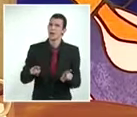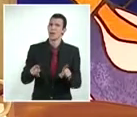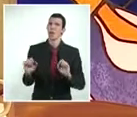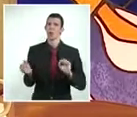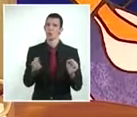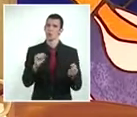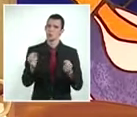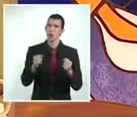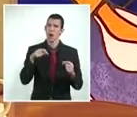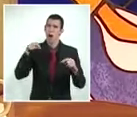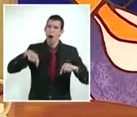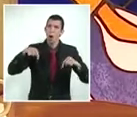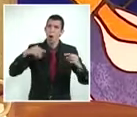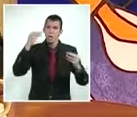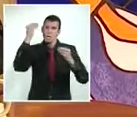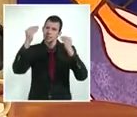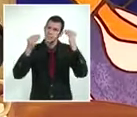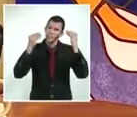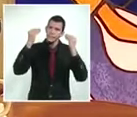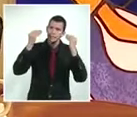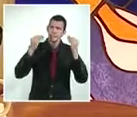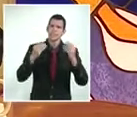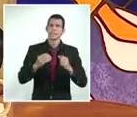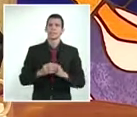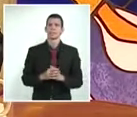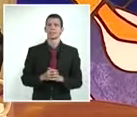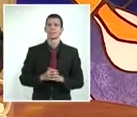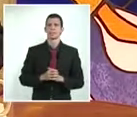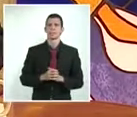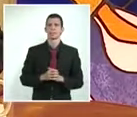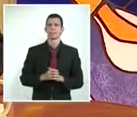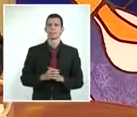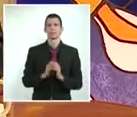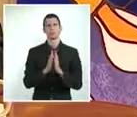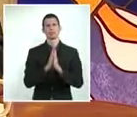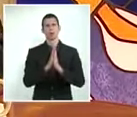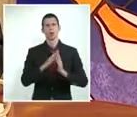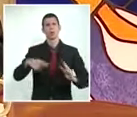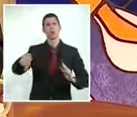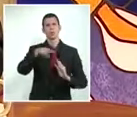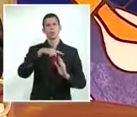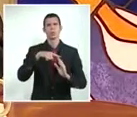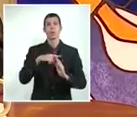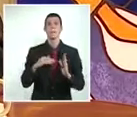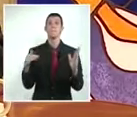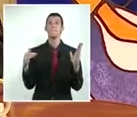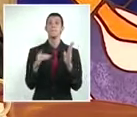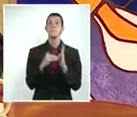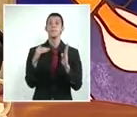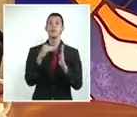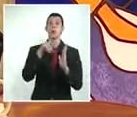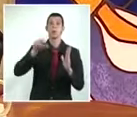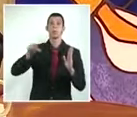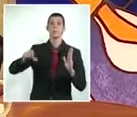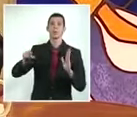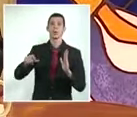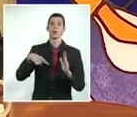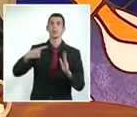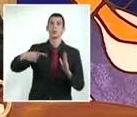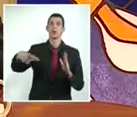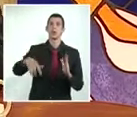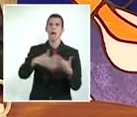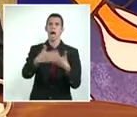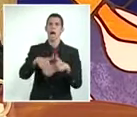está estudiando. Pero hacemos una vez más un llamado a la cantidad de miles y miles de personas que salen a la